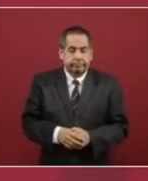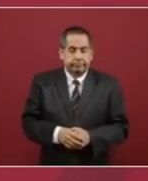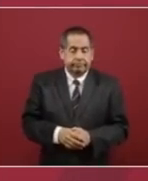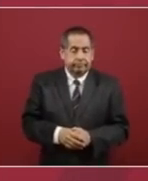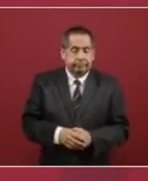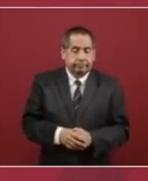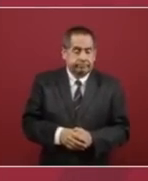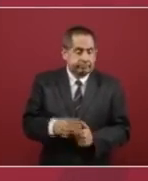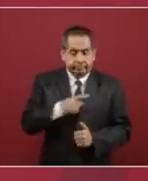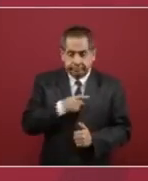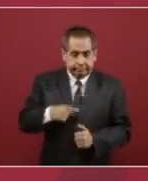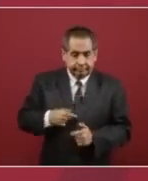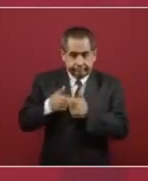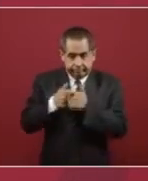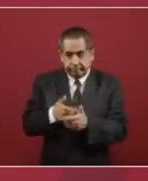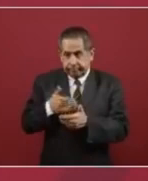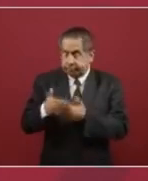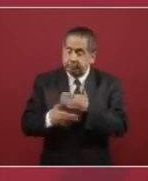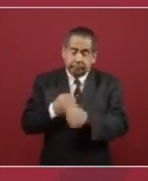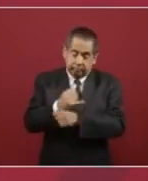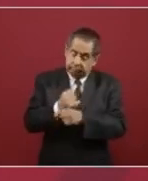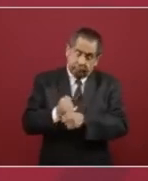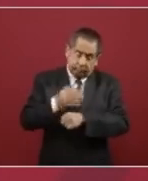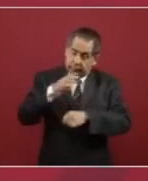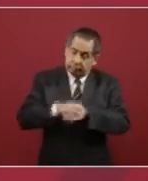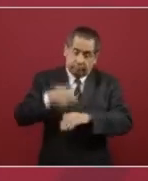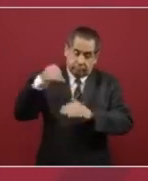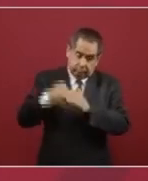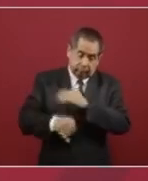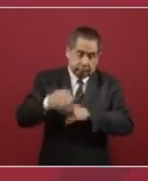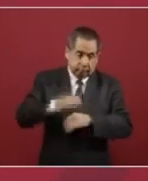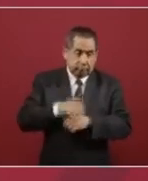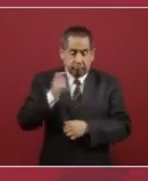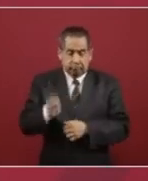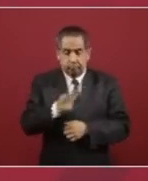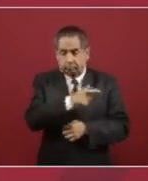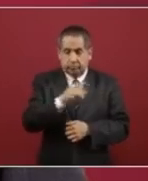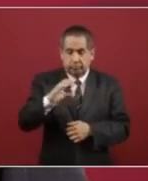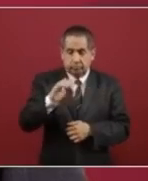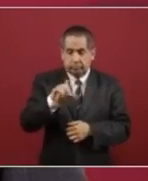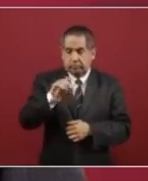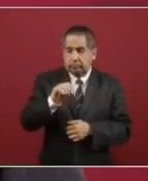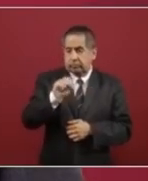seguirse indagando sobre el caso.